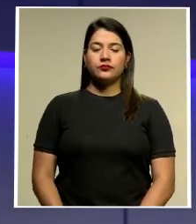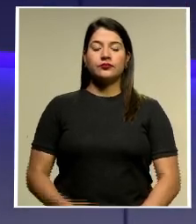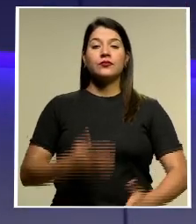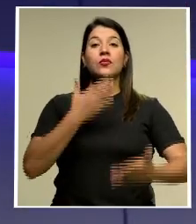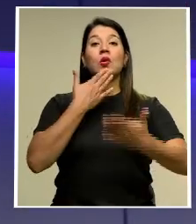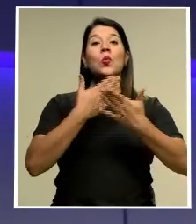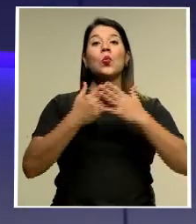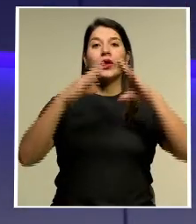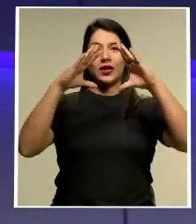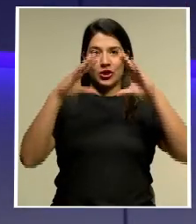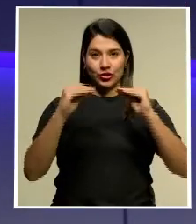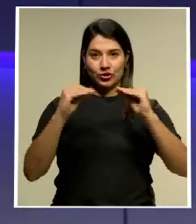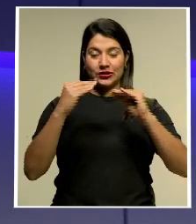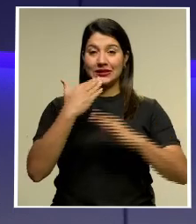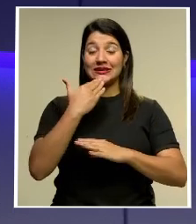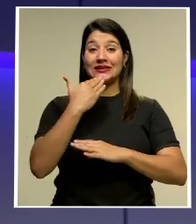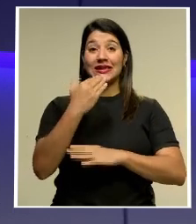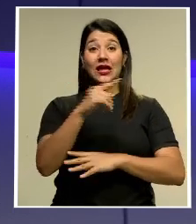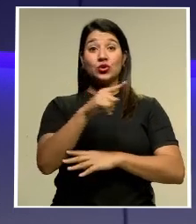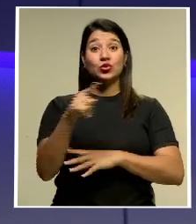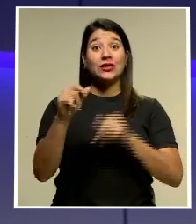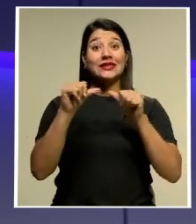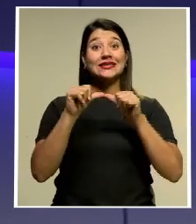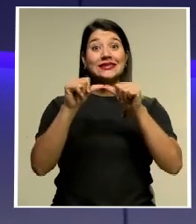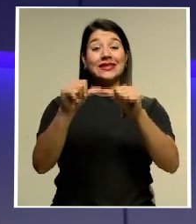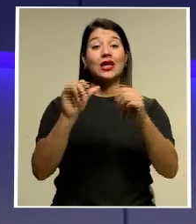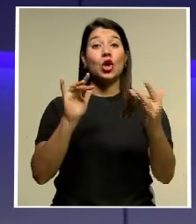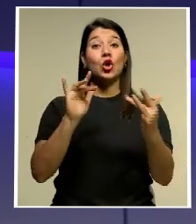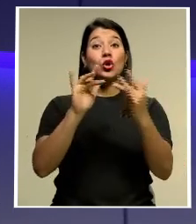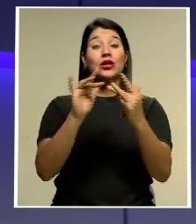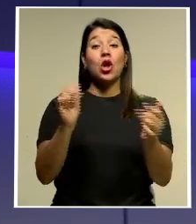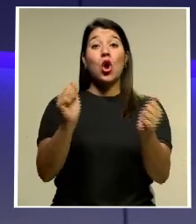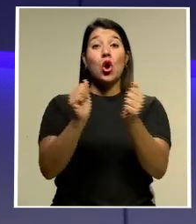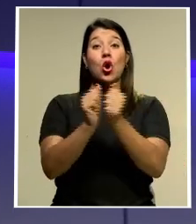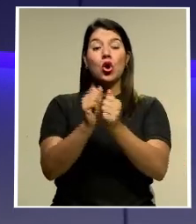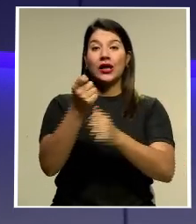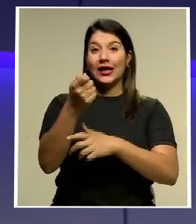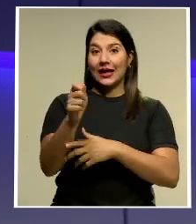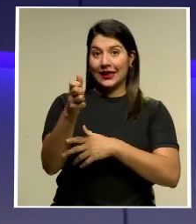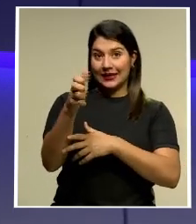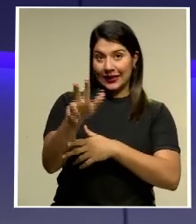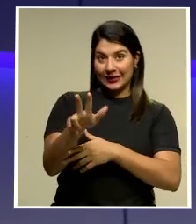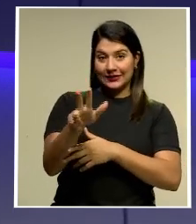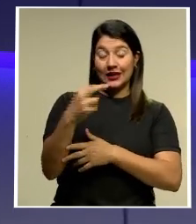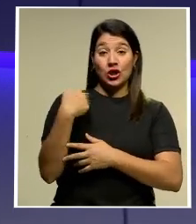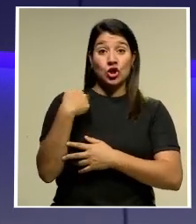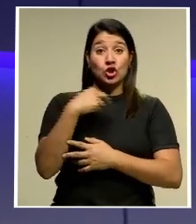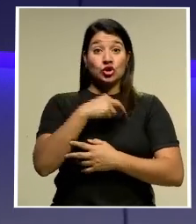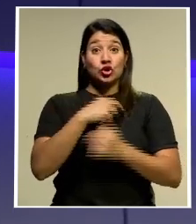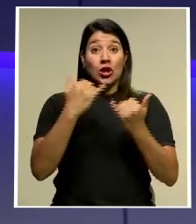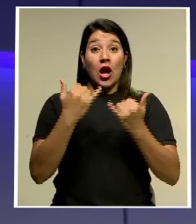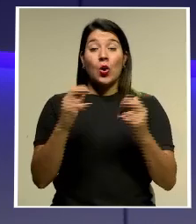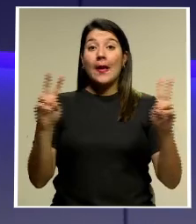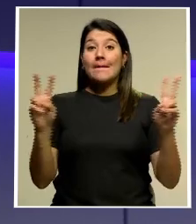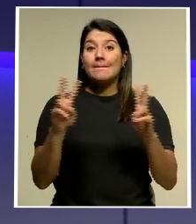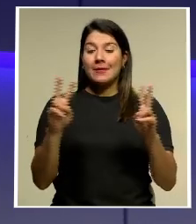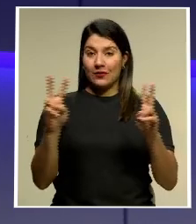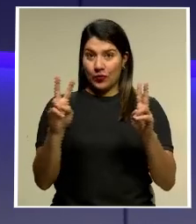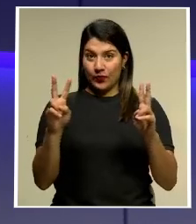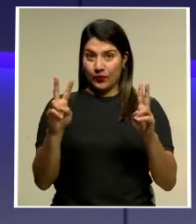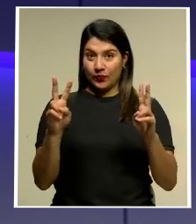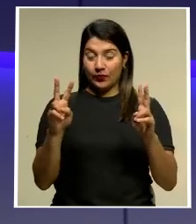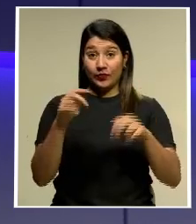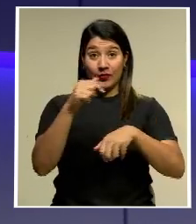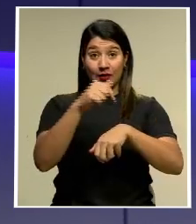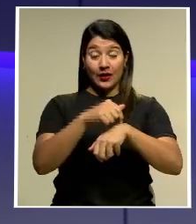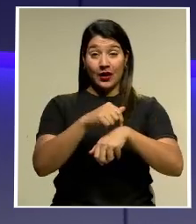Buenas noches, gracias por continuar conectados a la señal de Canal 13. Estamos en vivo